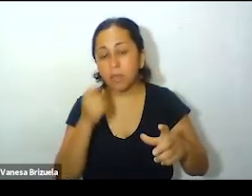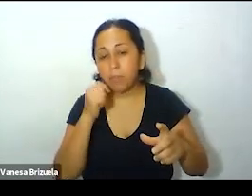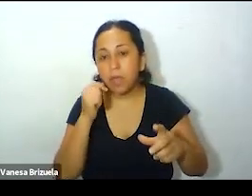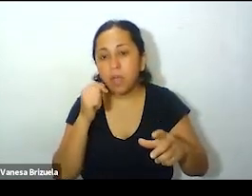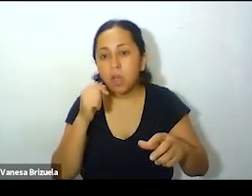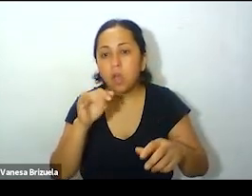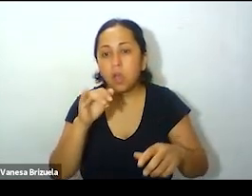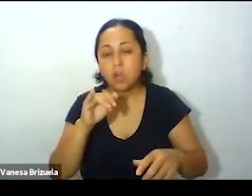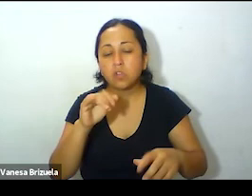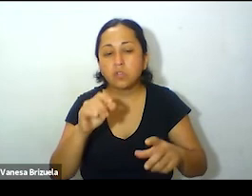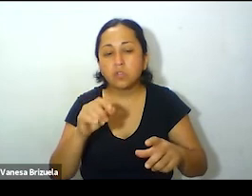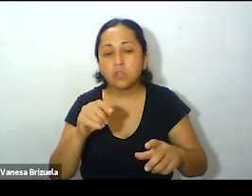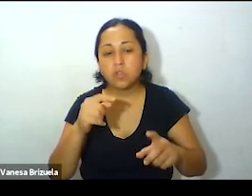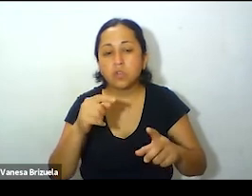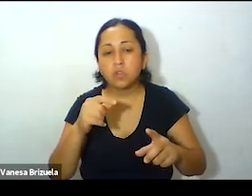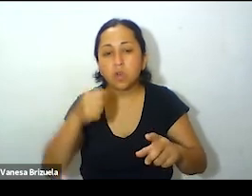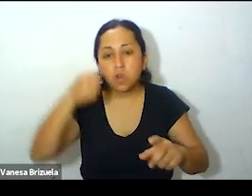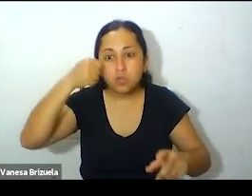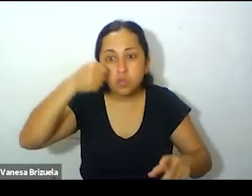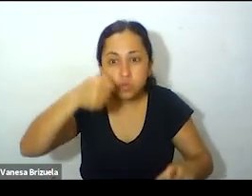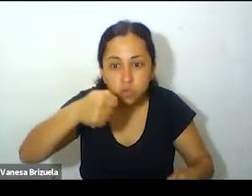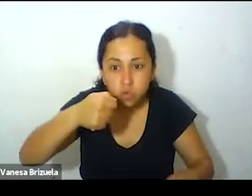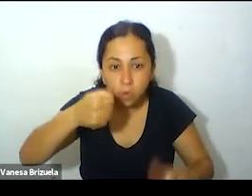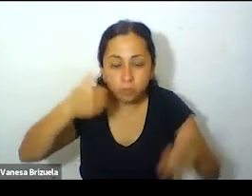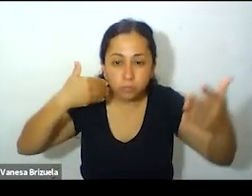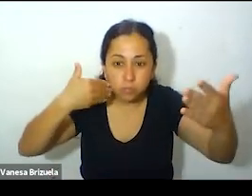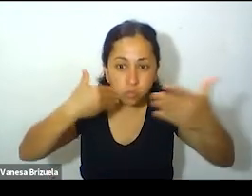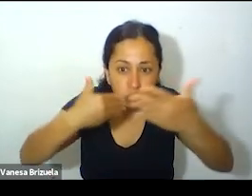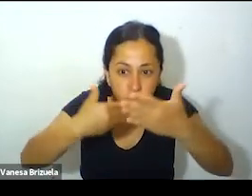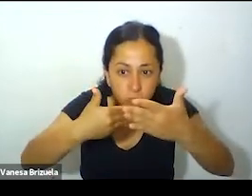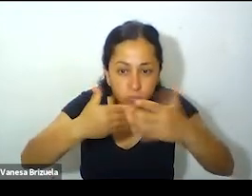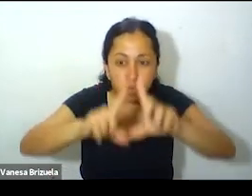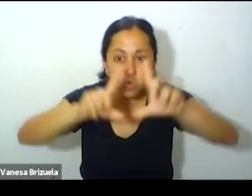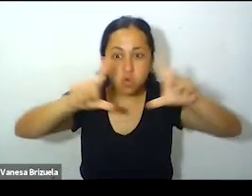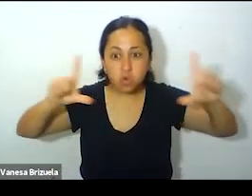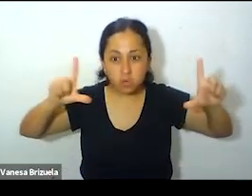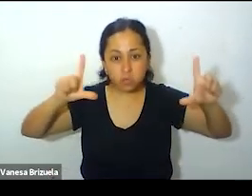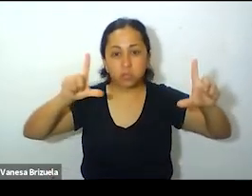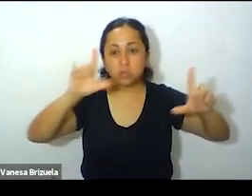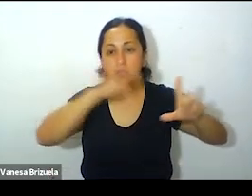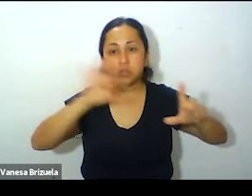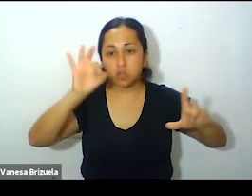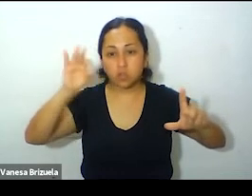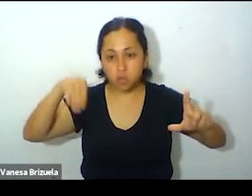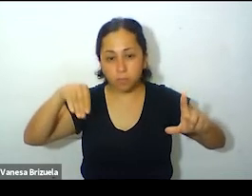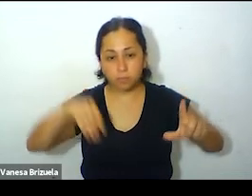para hacer zoom, tenemos los controles acá en el medio. A